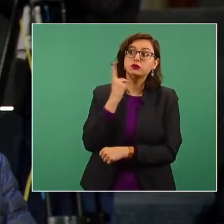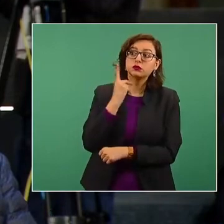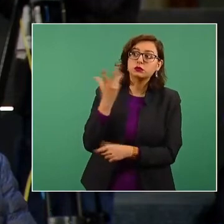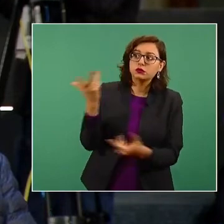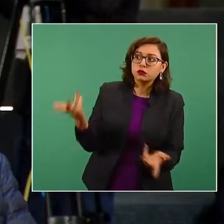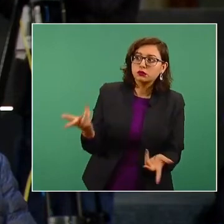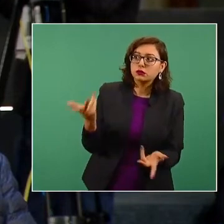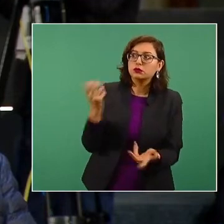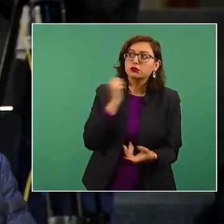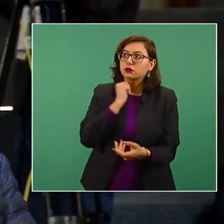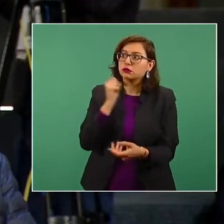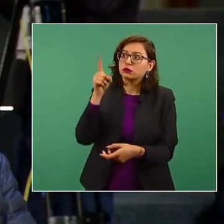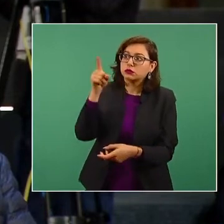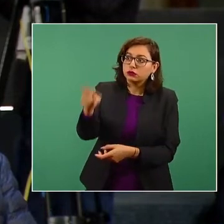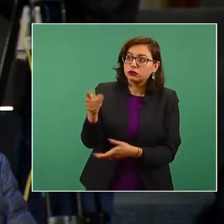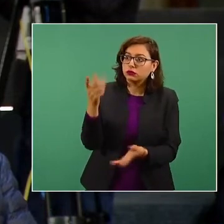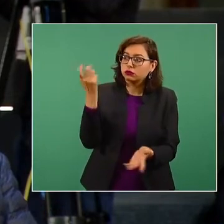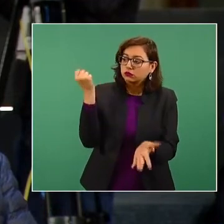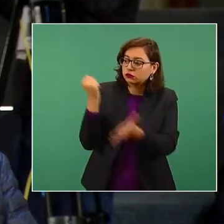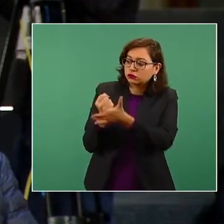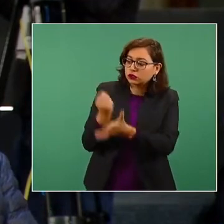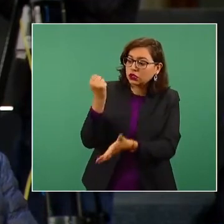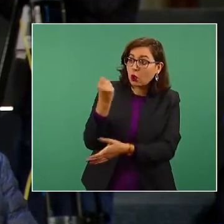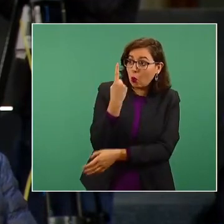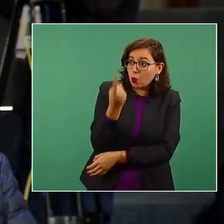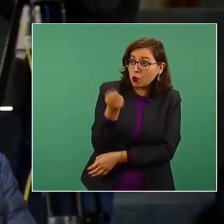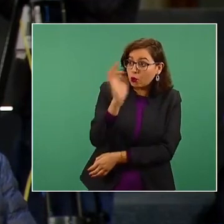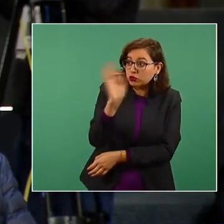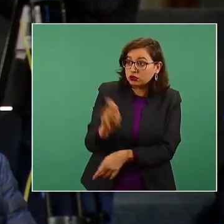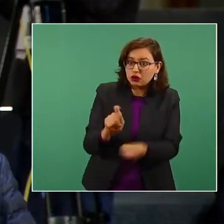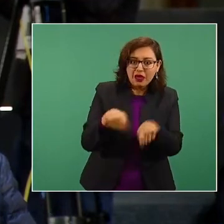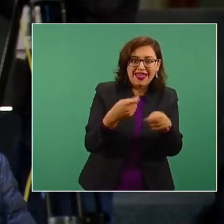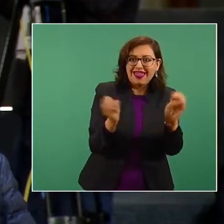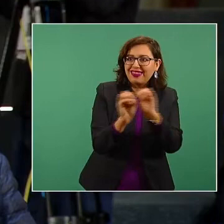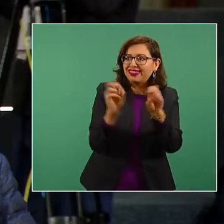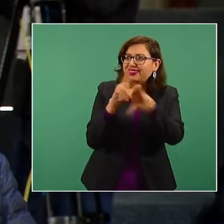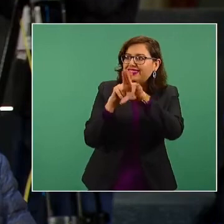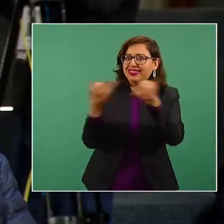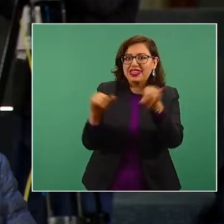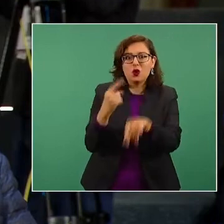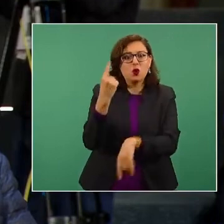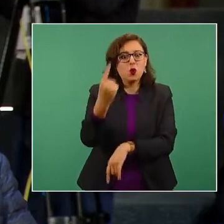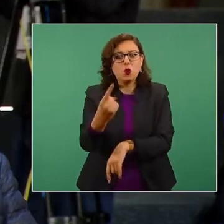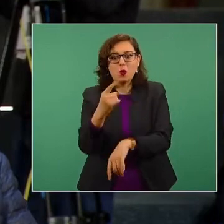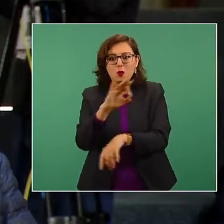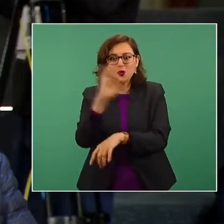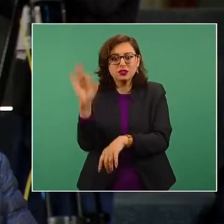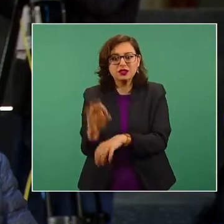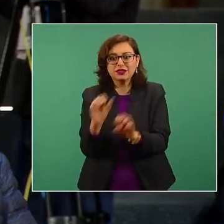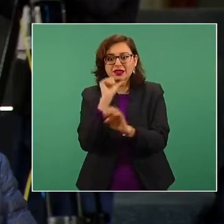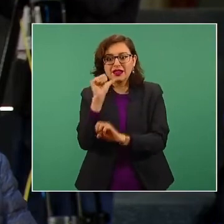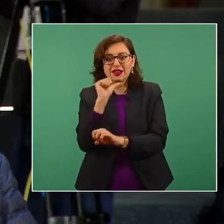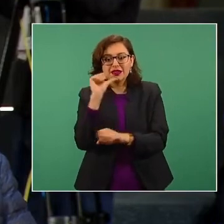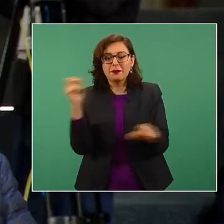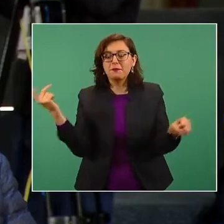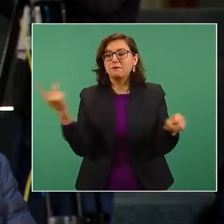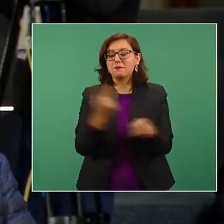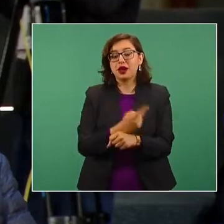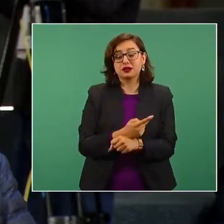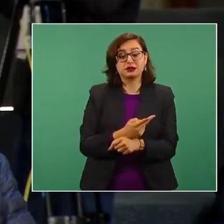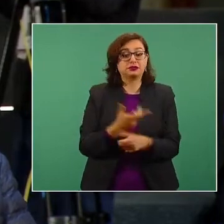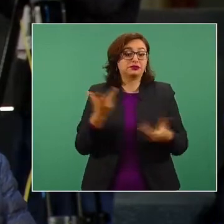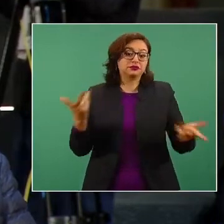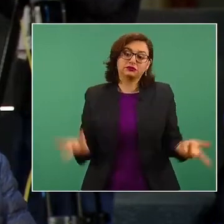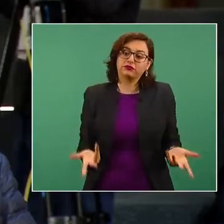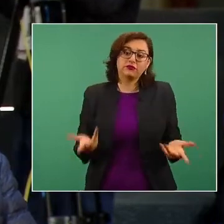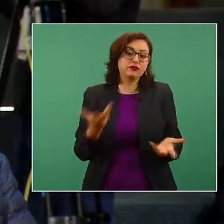las licencias de cultivo para los pueblos indígenas. Esto va a dejar abierto el mercado voraz, la